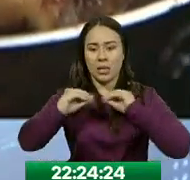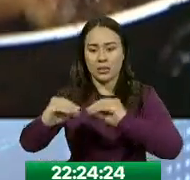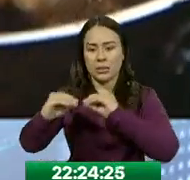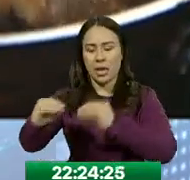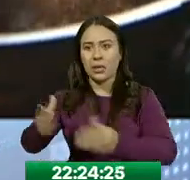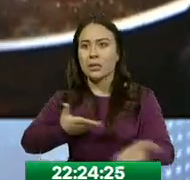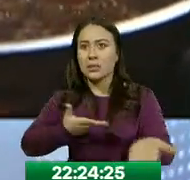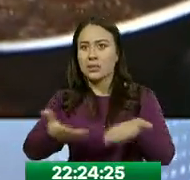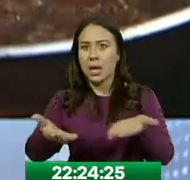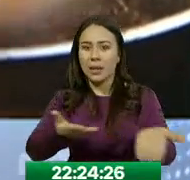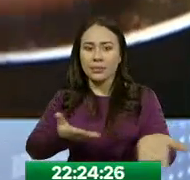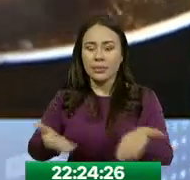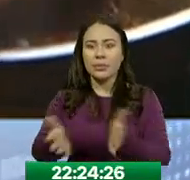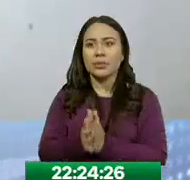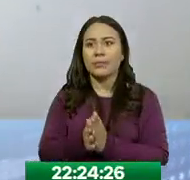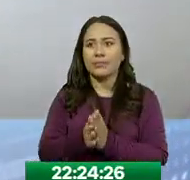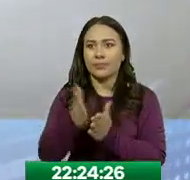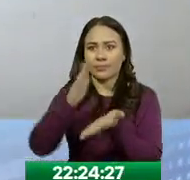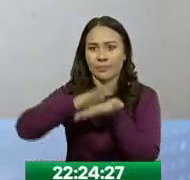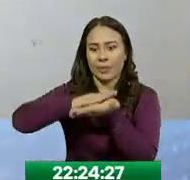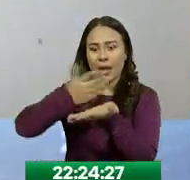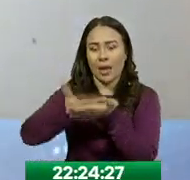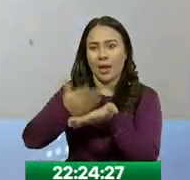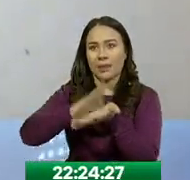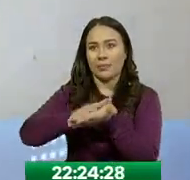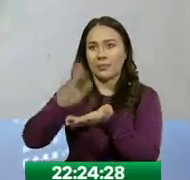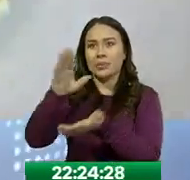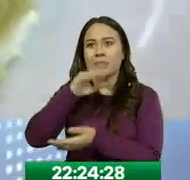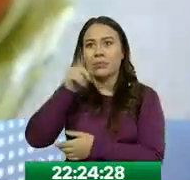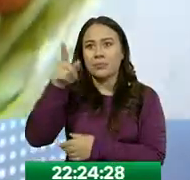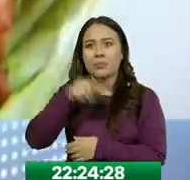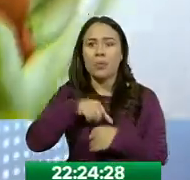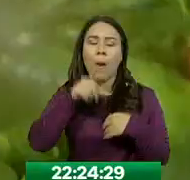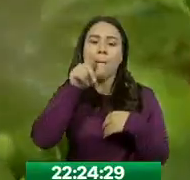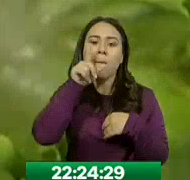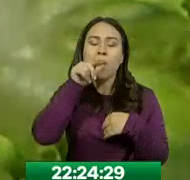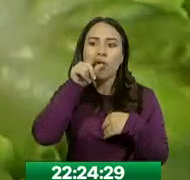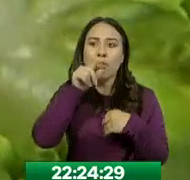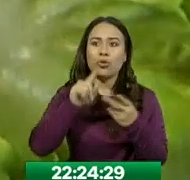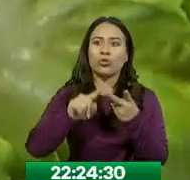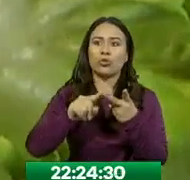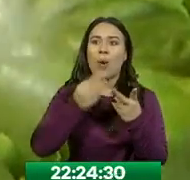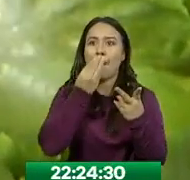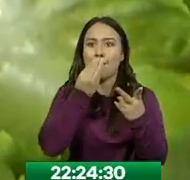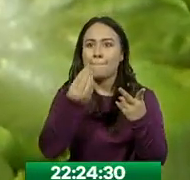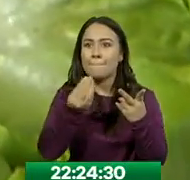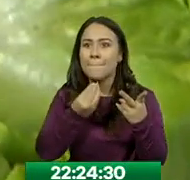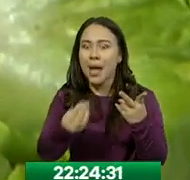presto el servicio de ahumar perniles, pollo.